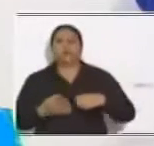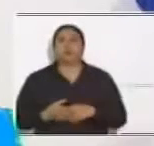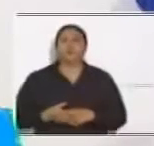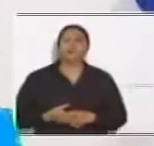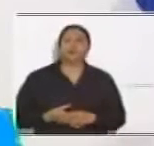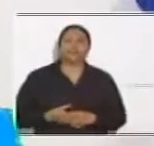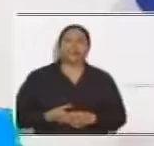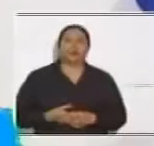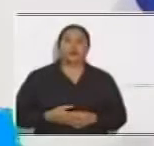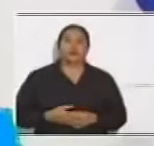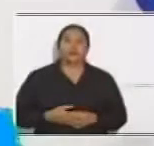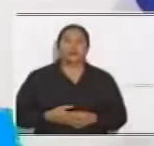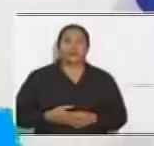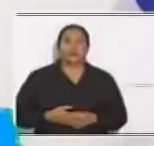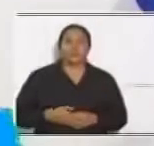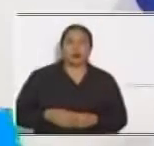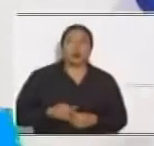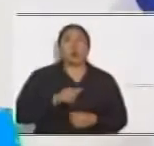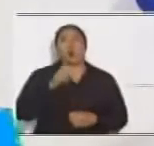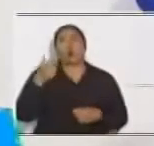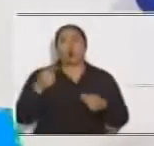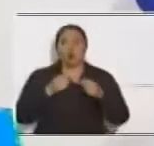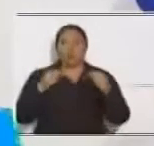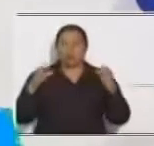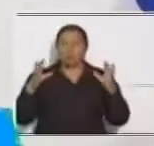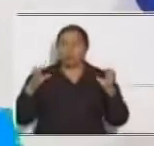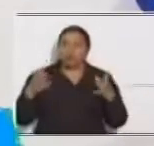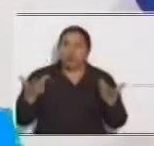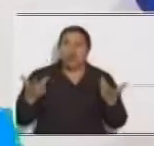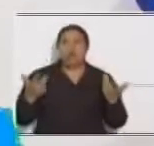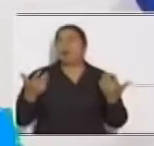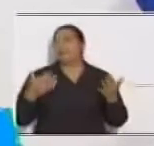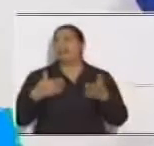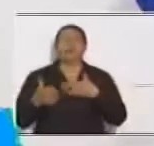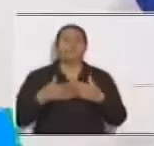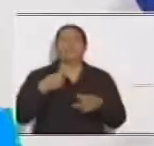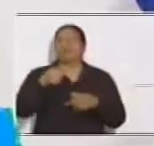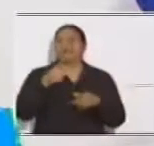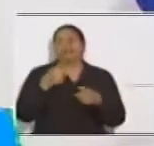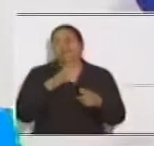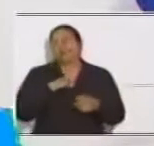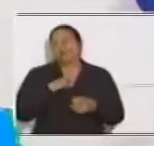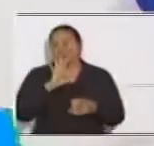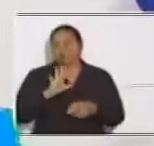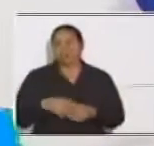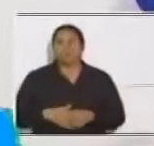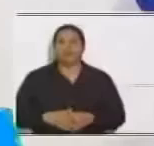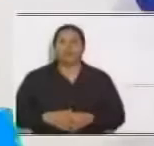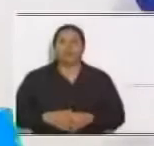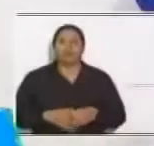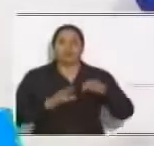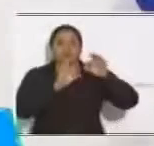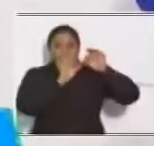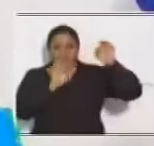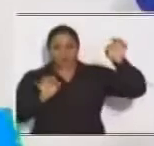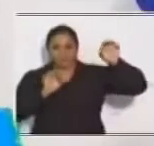Tomen entonces su otro pedazo de lana o de pita o de cordel que hayan conseguido y únanlos.